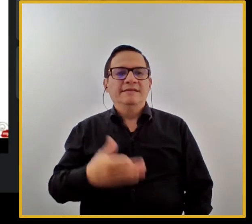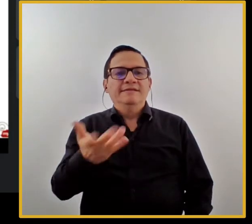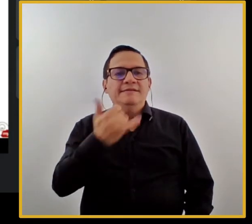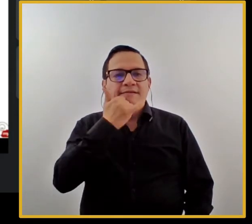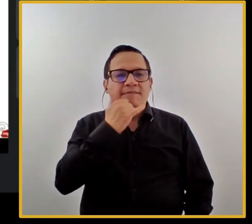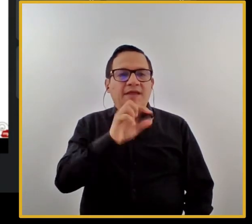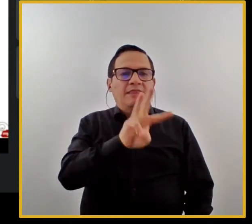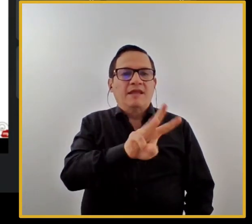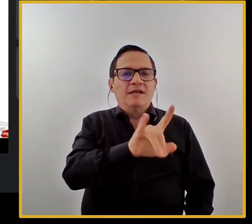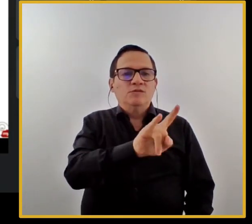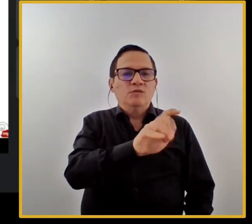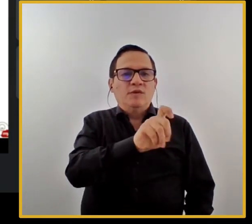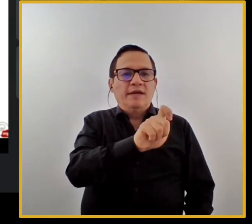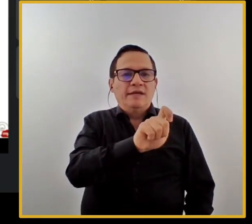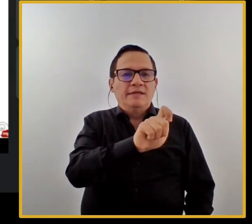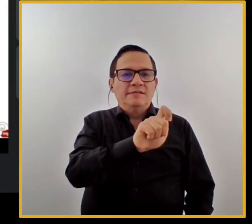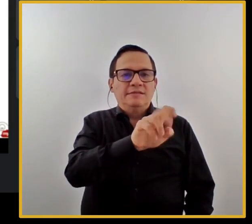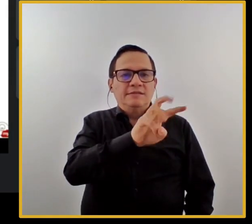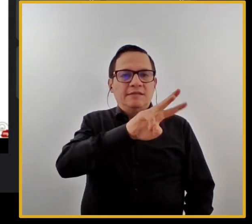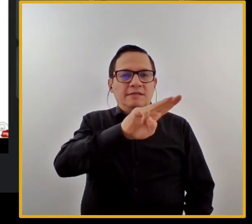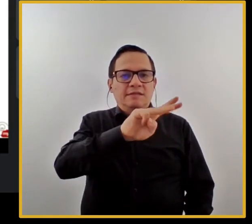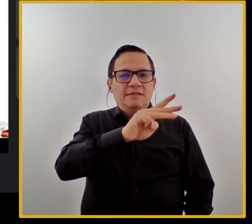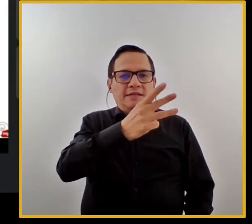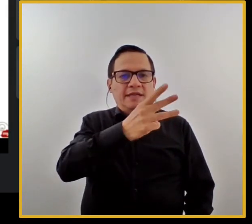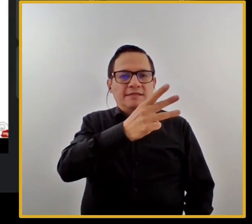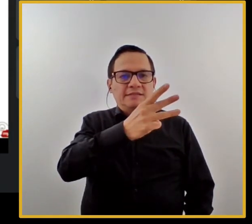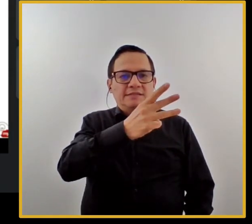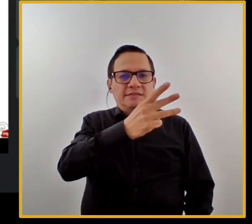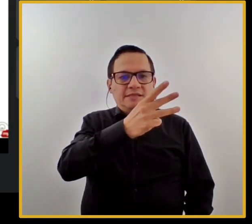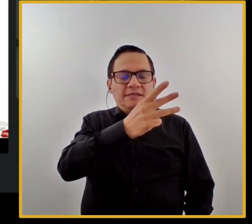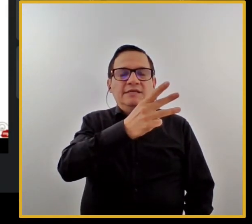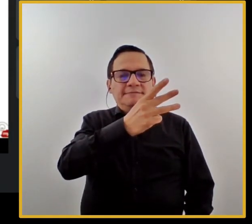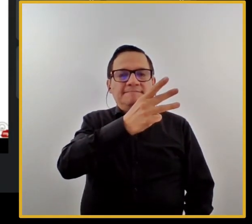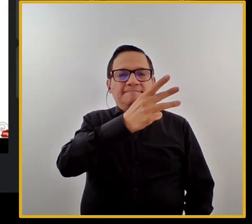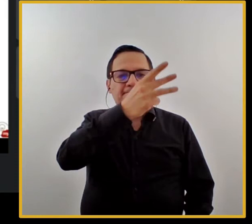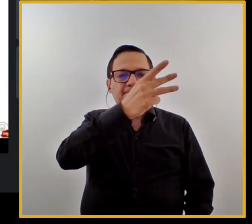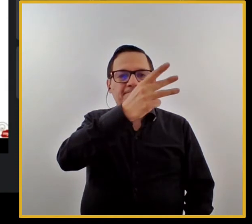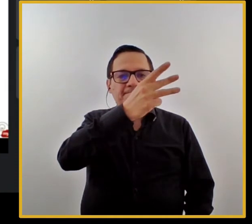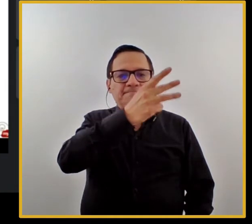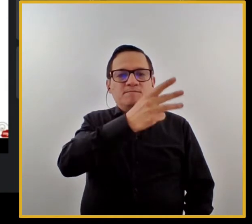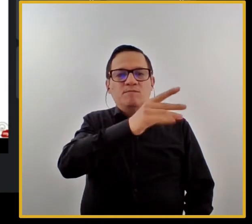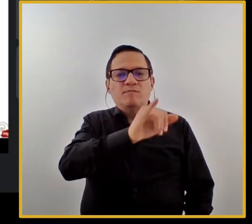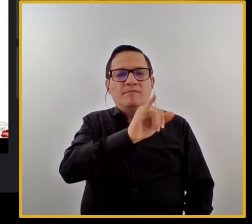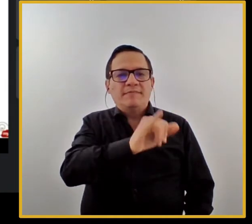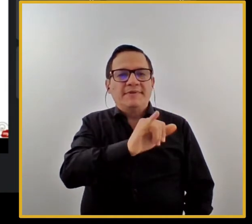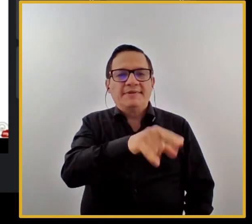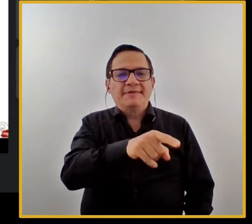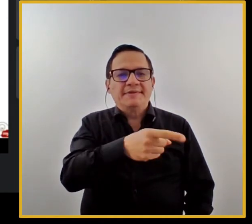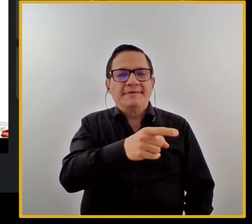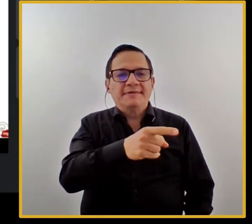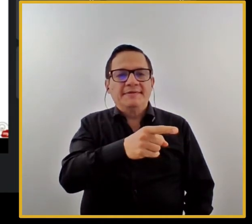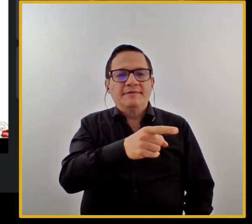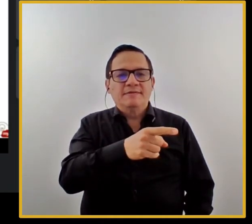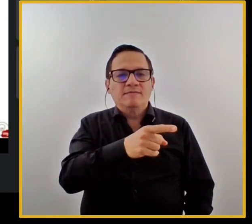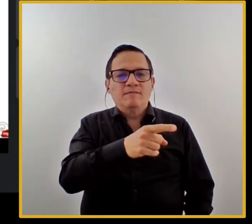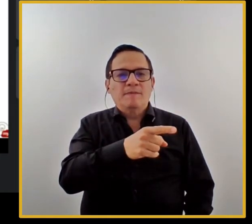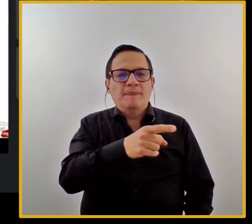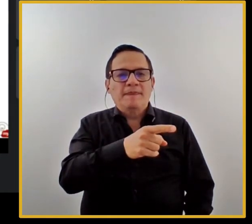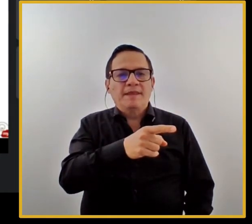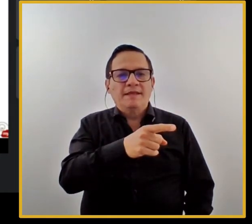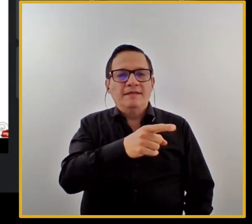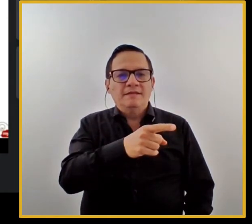tengo 3UX3, ¿cierto? Entonces, lo que yo dejo acá me